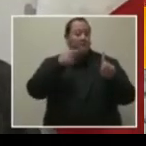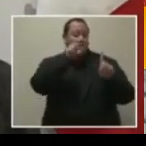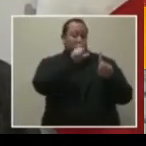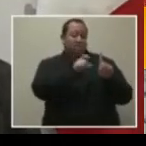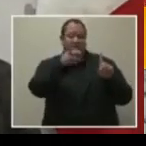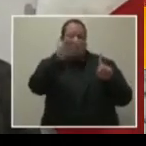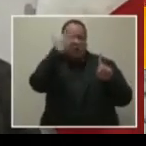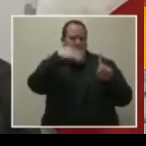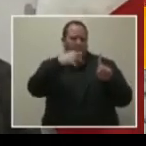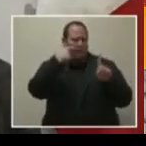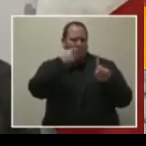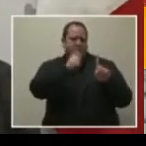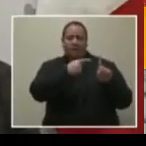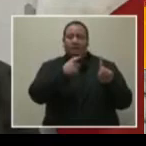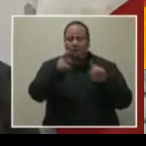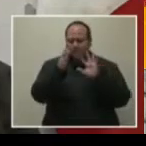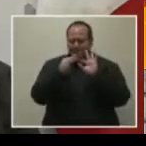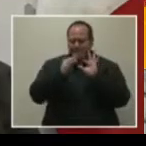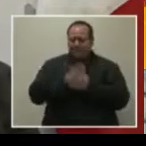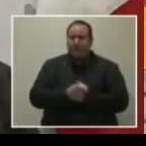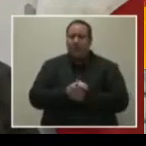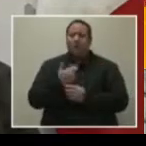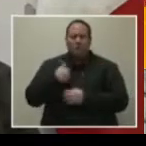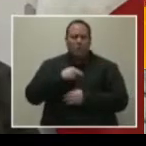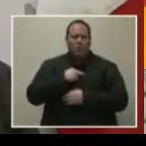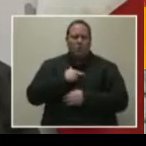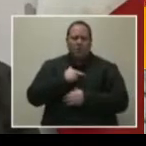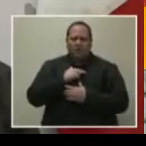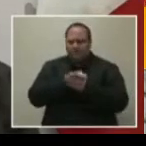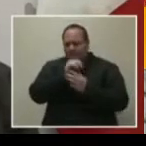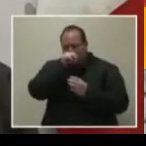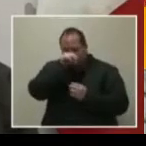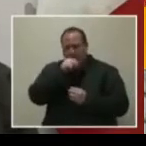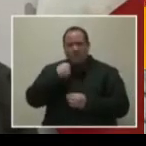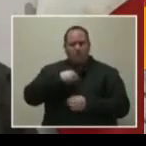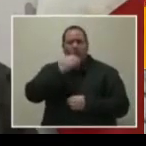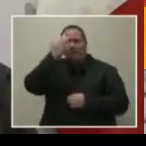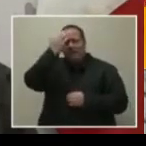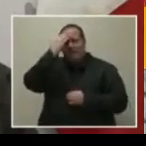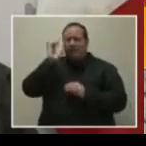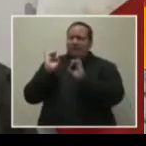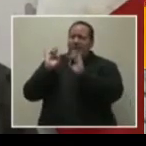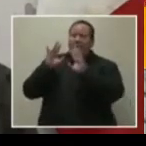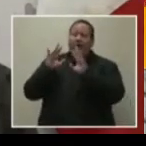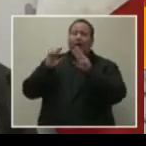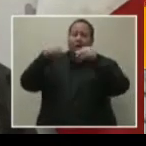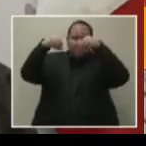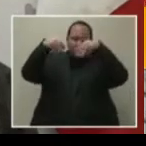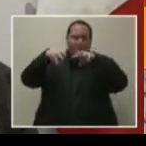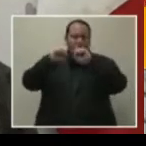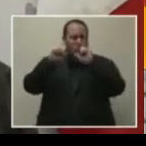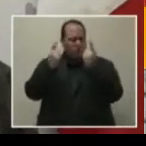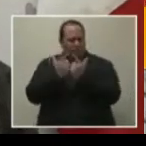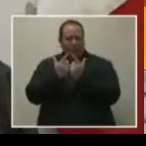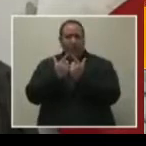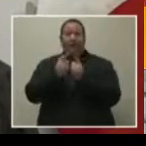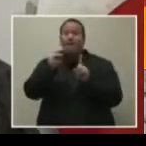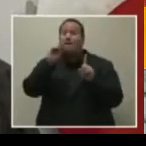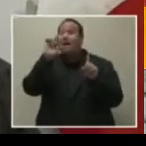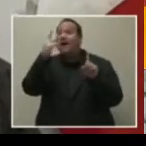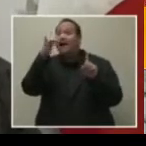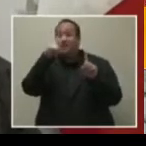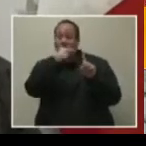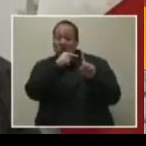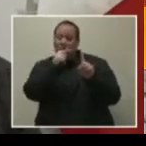tiene a bien comentar, nosotros pues desde luego que tenemos conocimiento de lo que se suscitó en redes sociales con respecto de Margarito y la persona